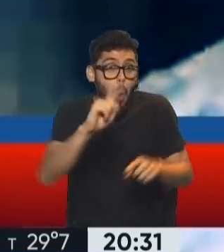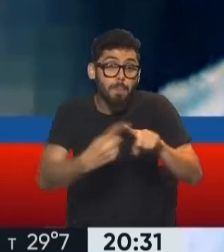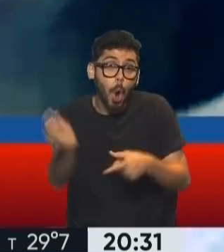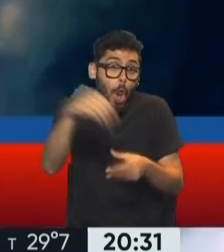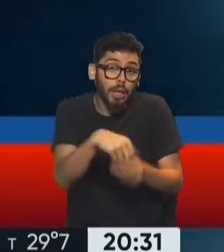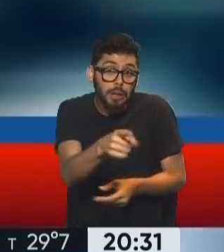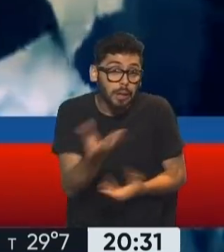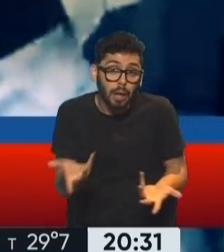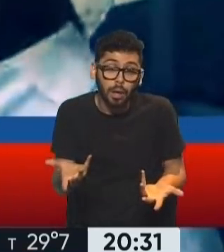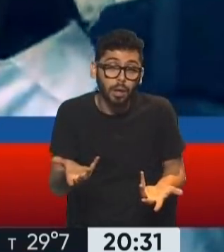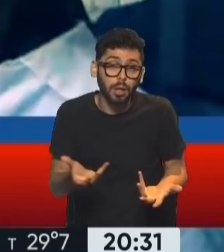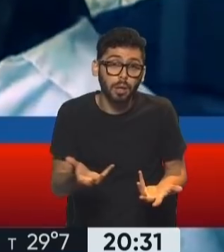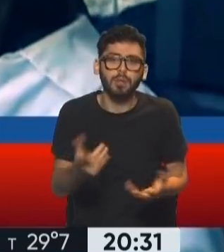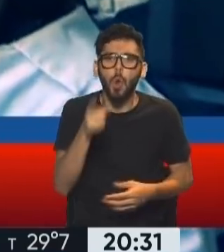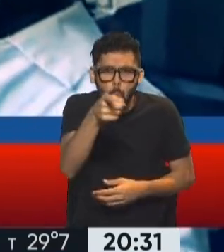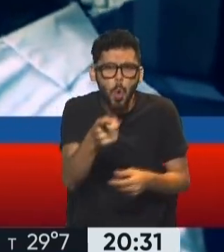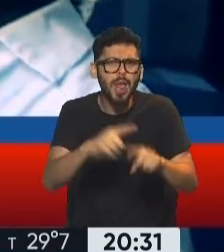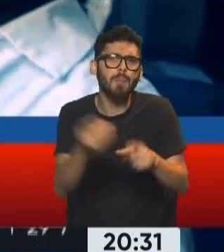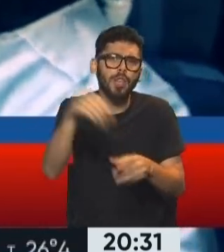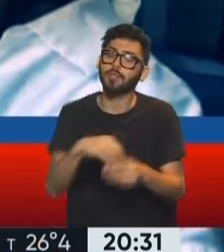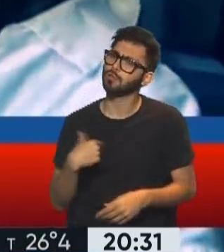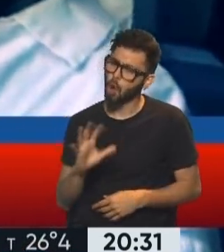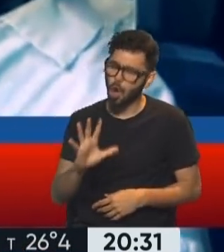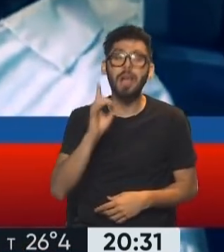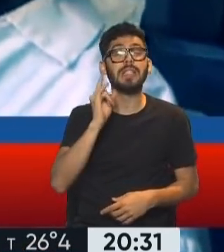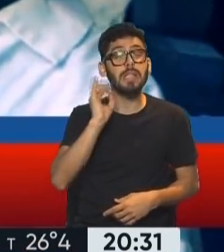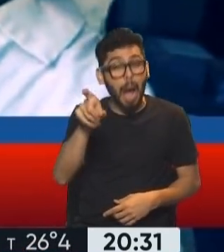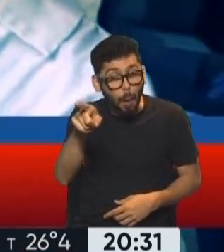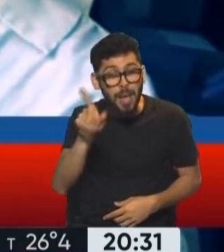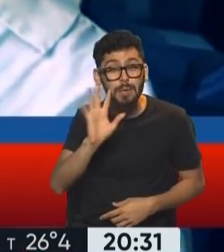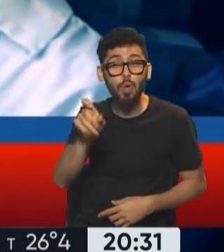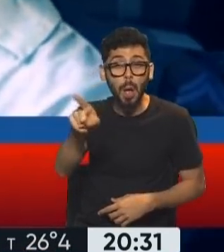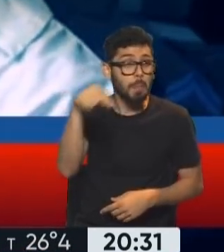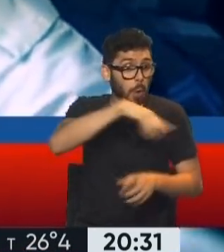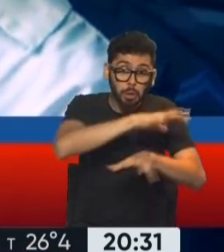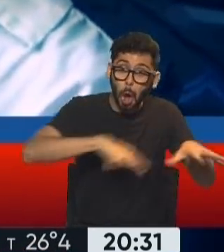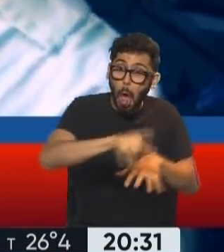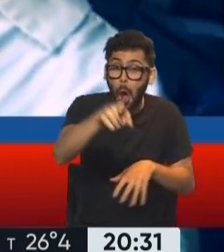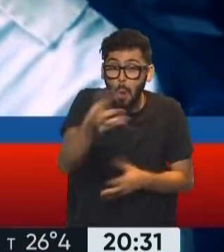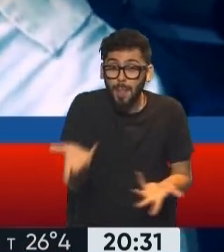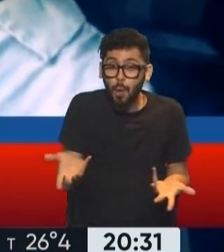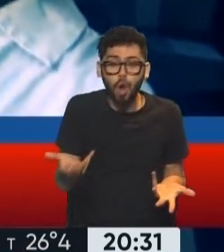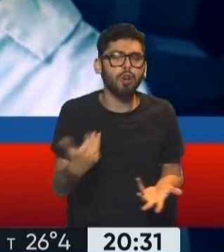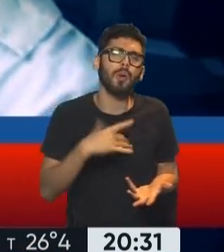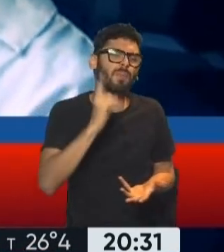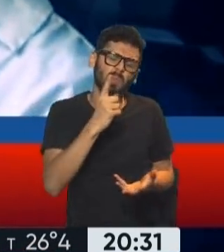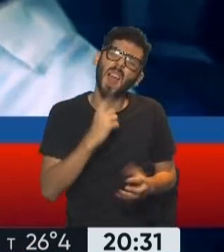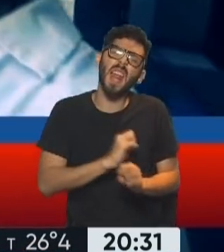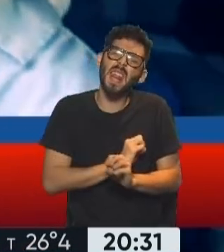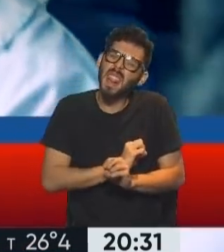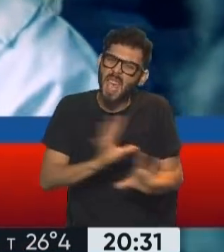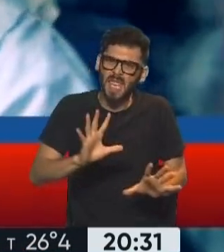nadie. Usted no me está con el dedo, usted no me... ¿Y sabe está qué? politizando ¿Sabe con el qué? circo que armó acá. Hubo una desgracia,